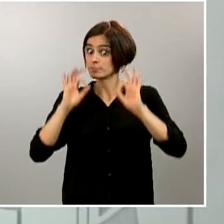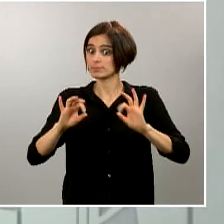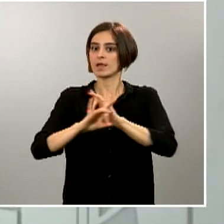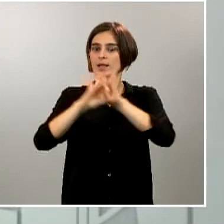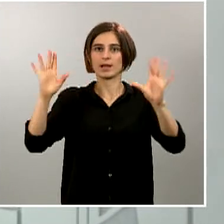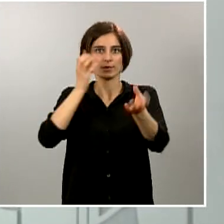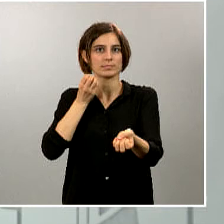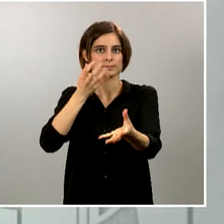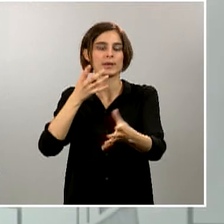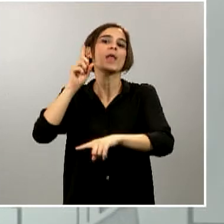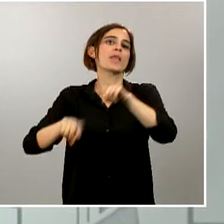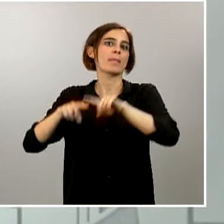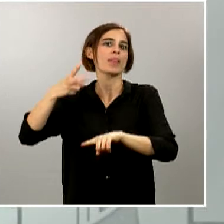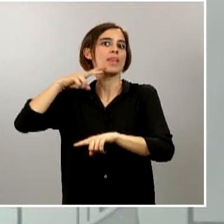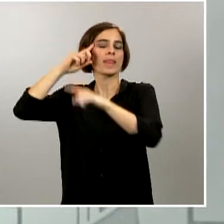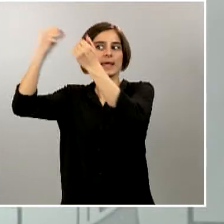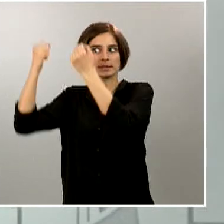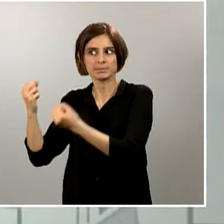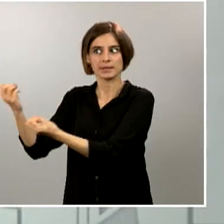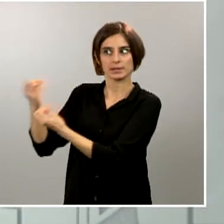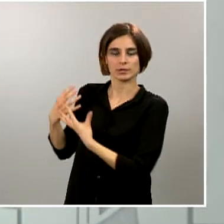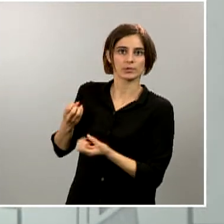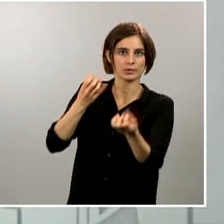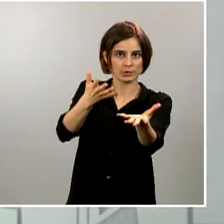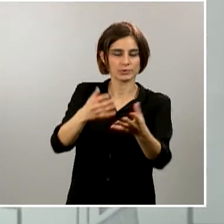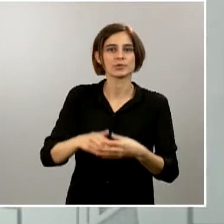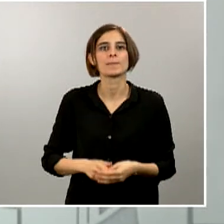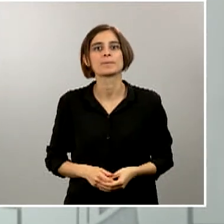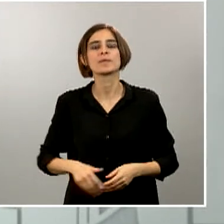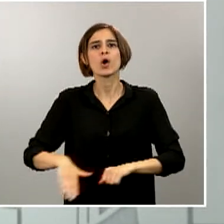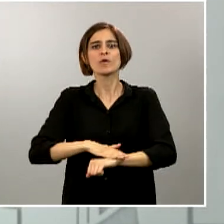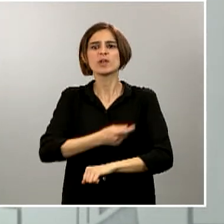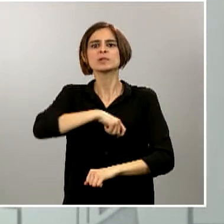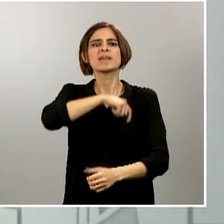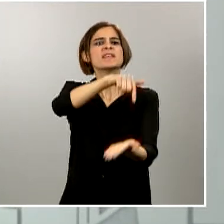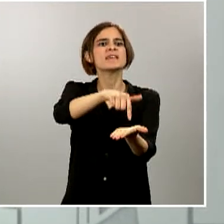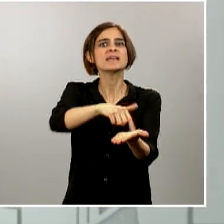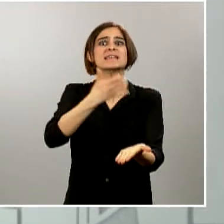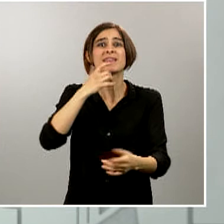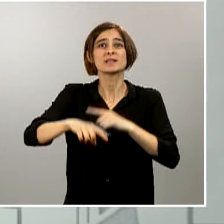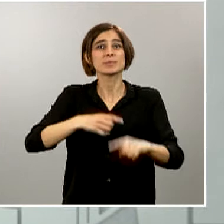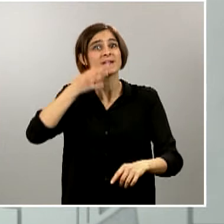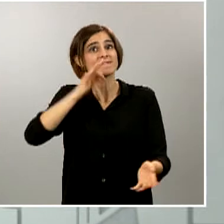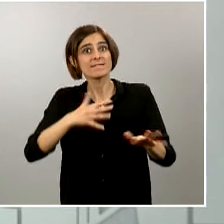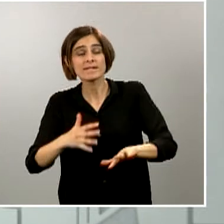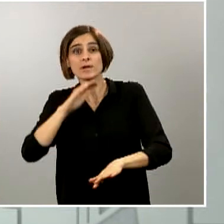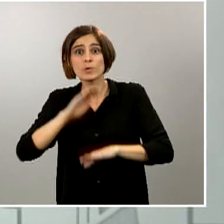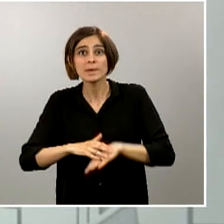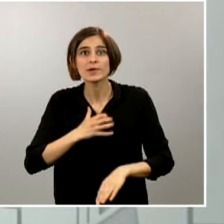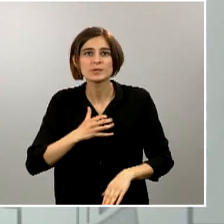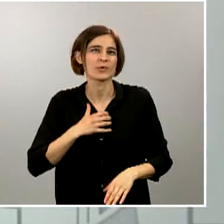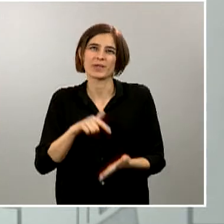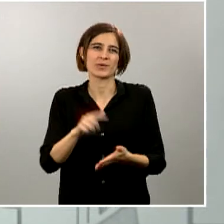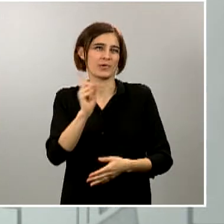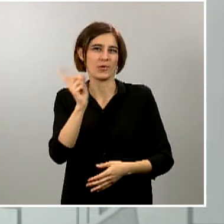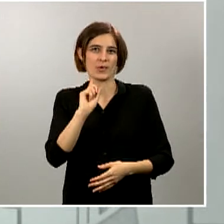los expertos, la daremos a conocer. El Gobierno de España no va a exigir nada que no se pueda cumplir. El Gobierno de España, cuando ponga una recomendación, una